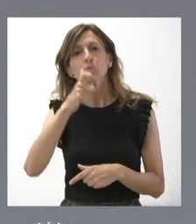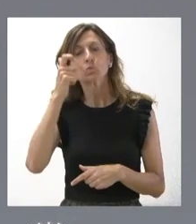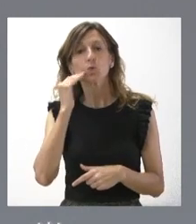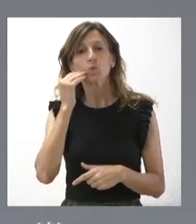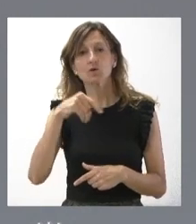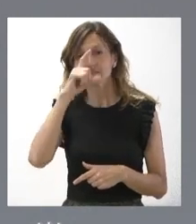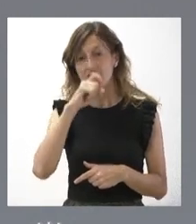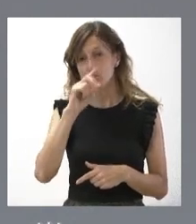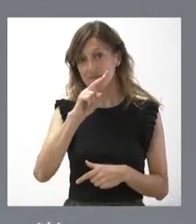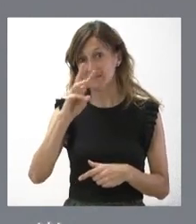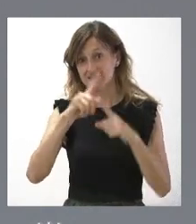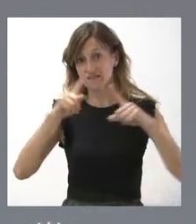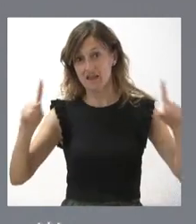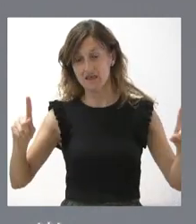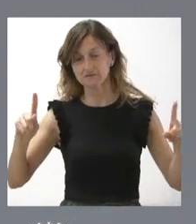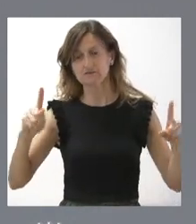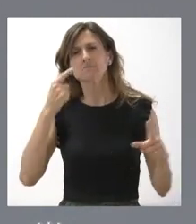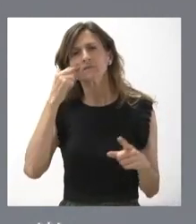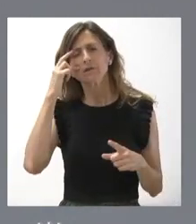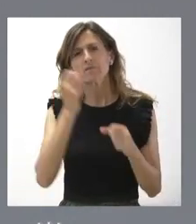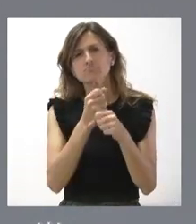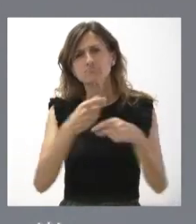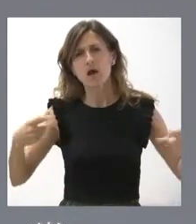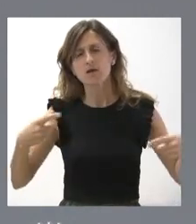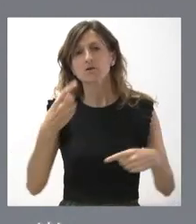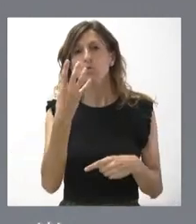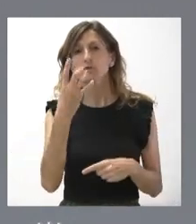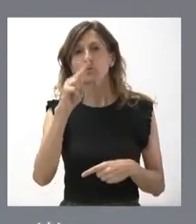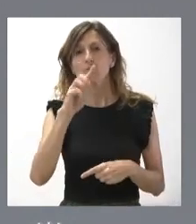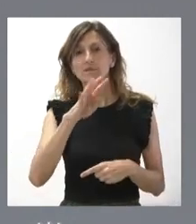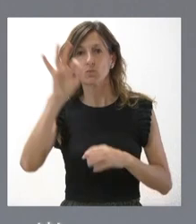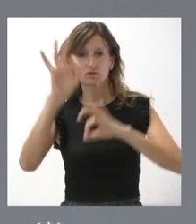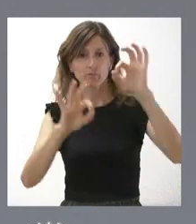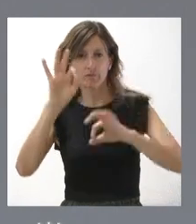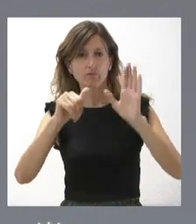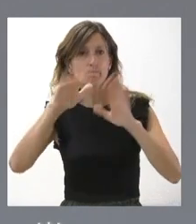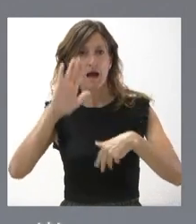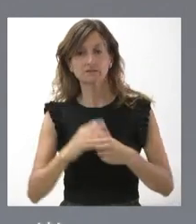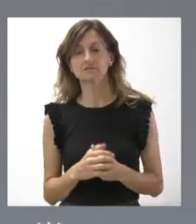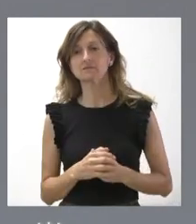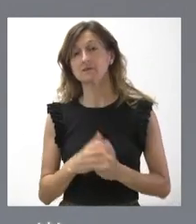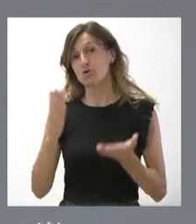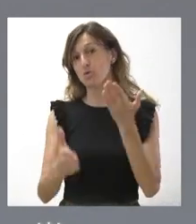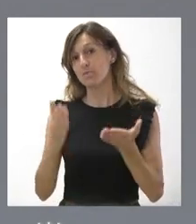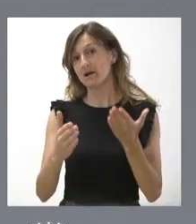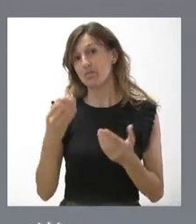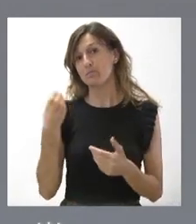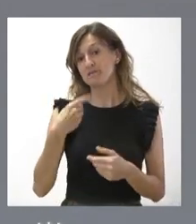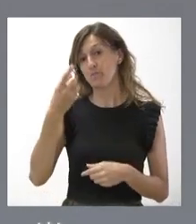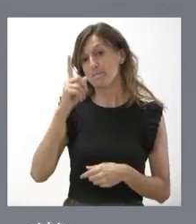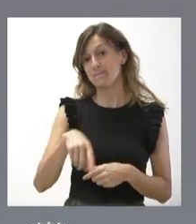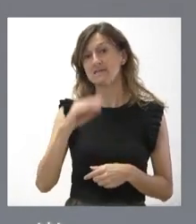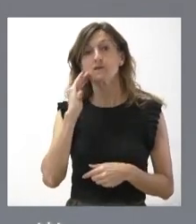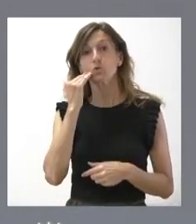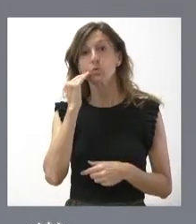año, del 23, han experimentado un crecimiento de un 4,24% respecto al mismo mes,